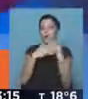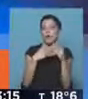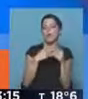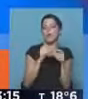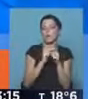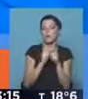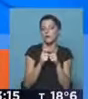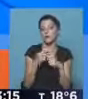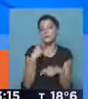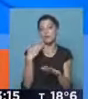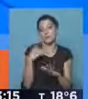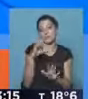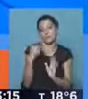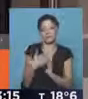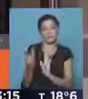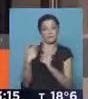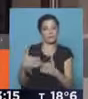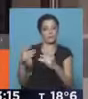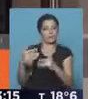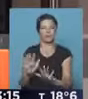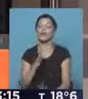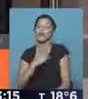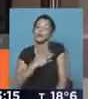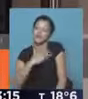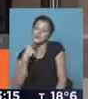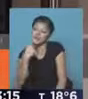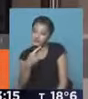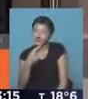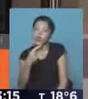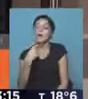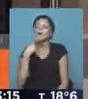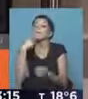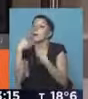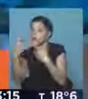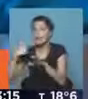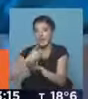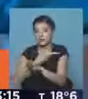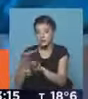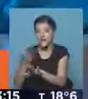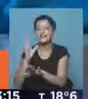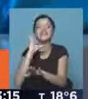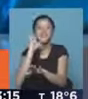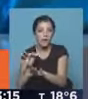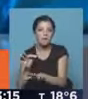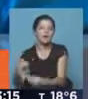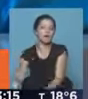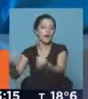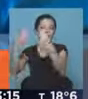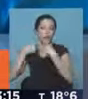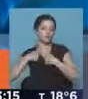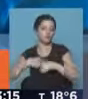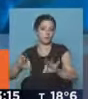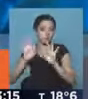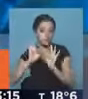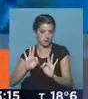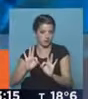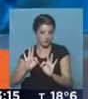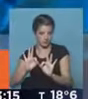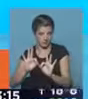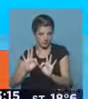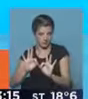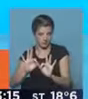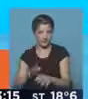paso. Entonces, yo le hubiera recomendado que vaya a un plebiscito si tiene un apoyo muy, muy cómodo como para refrendar la decisión,